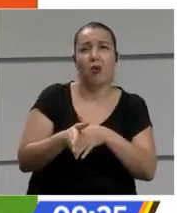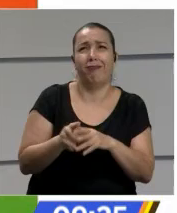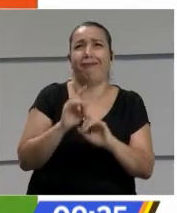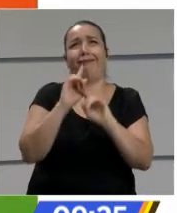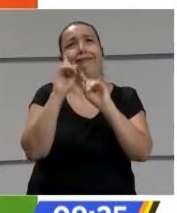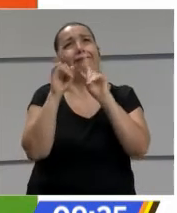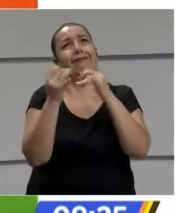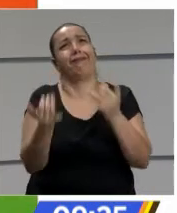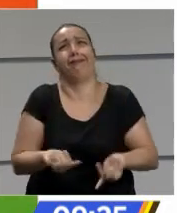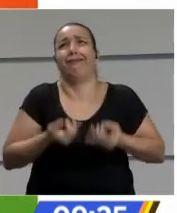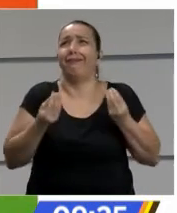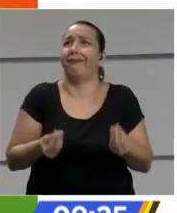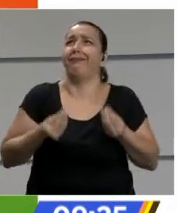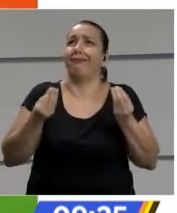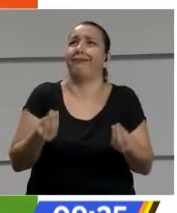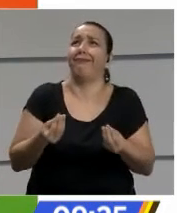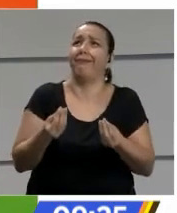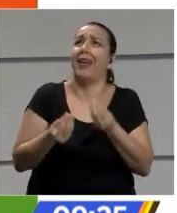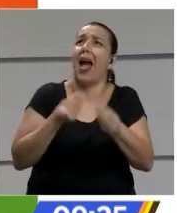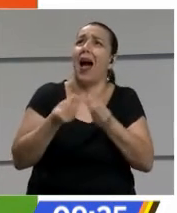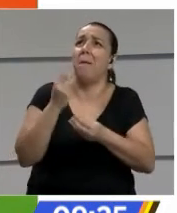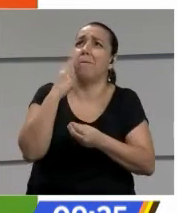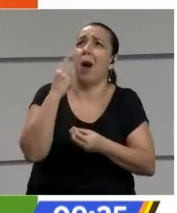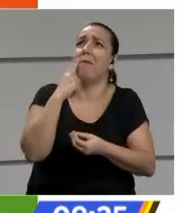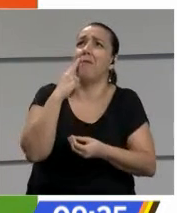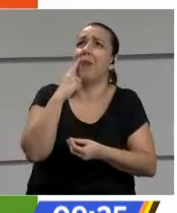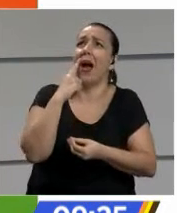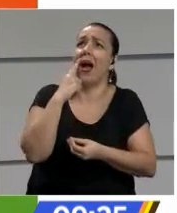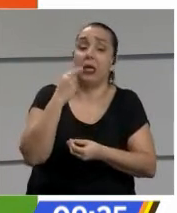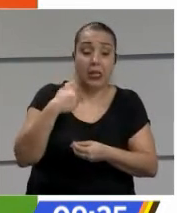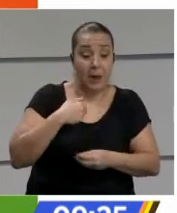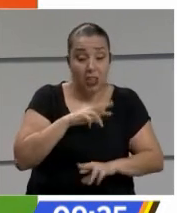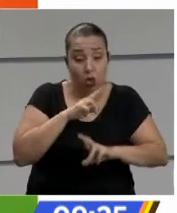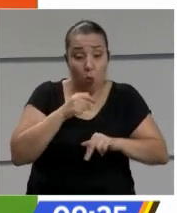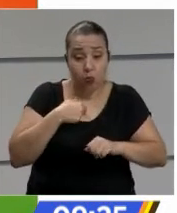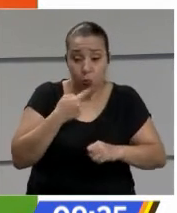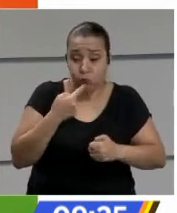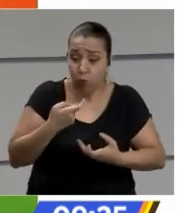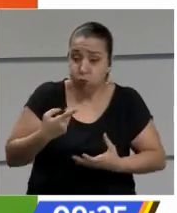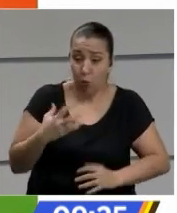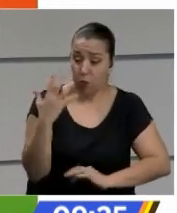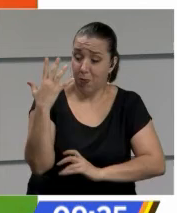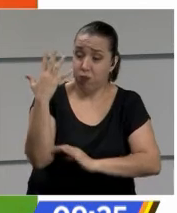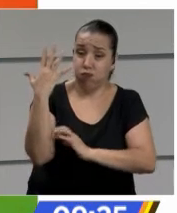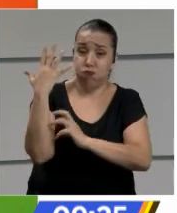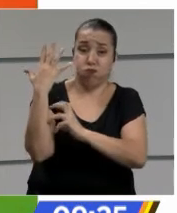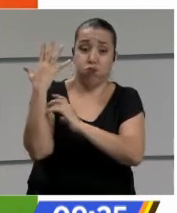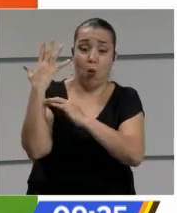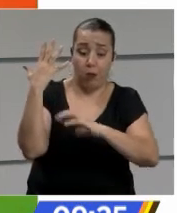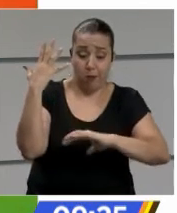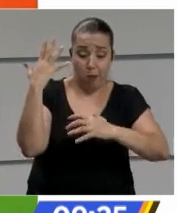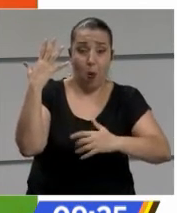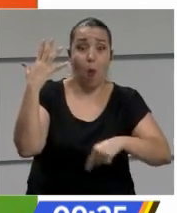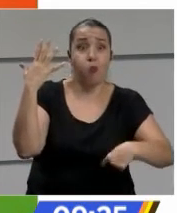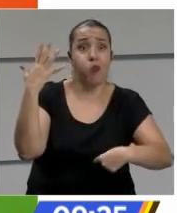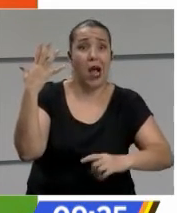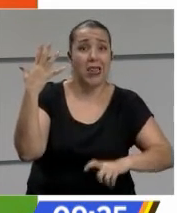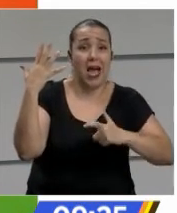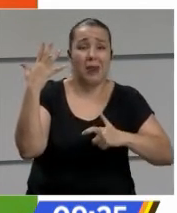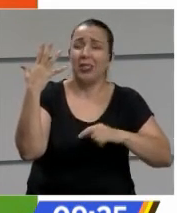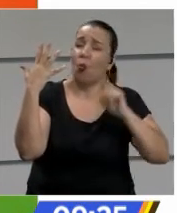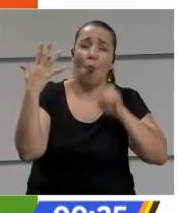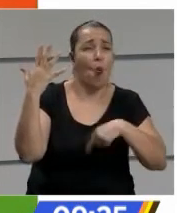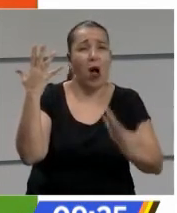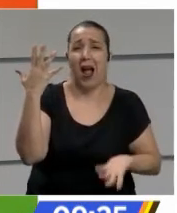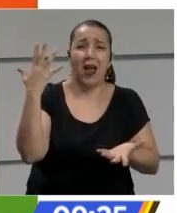preguntó, ¿qué haces, padre? Estoy intentando escalar este grandioso árbol con mi tesoro, pero no lo